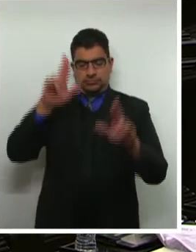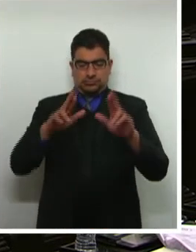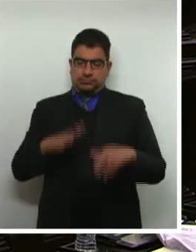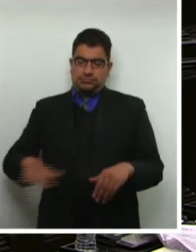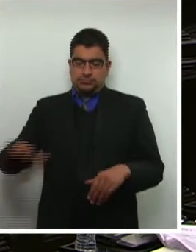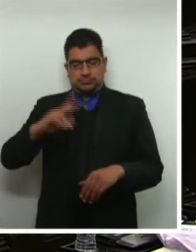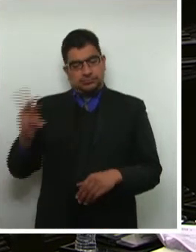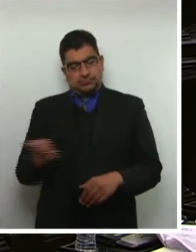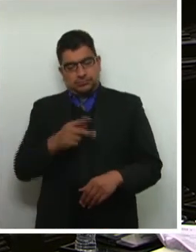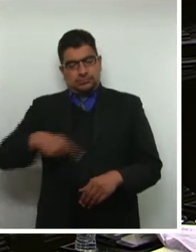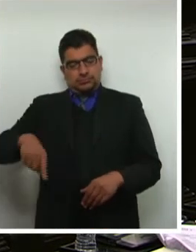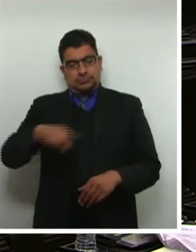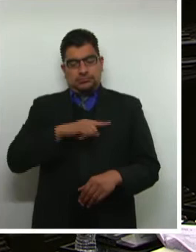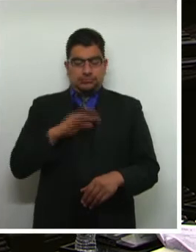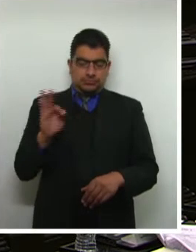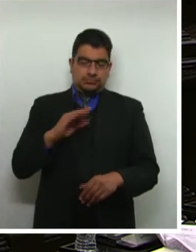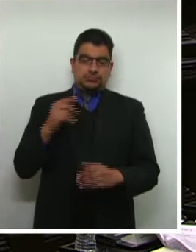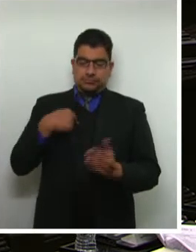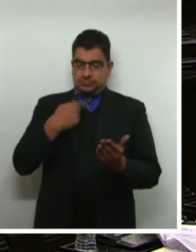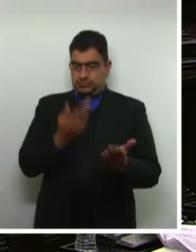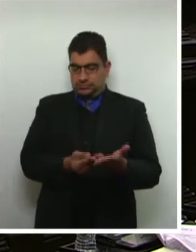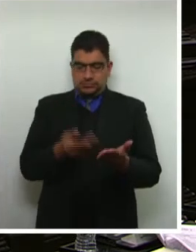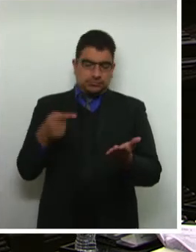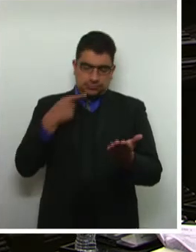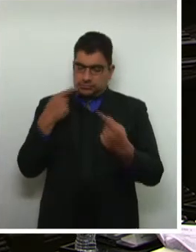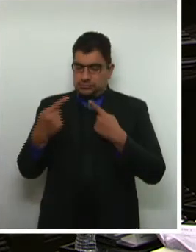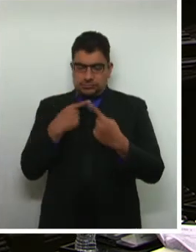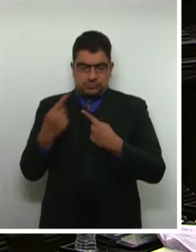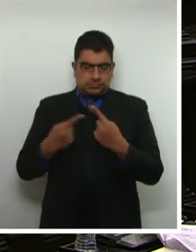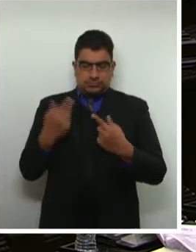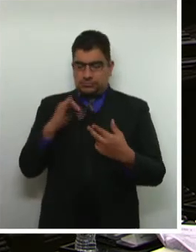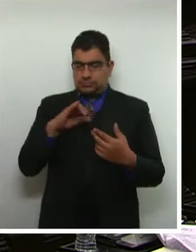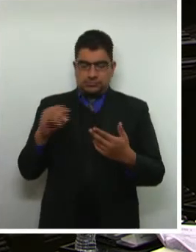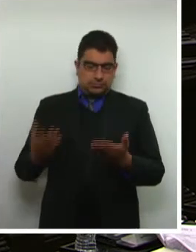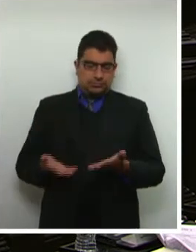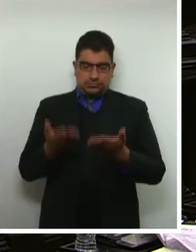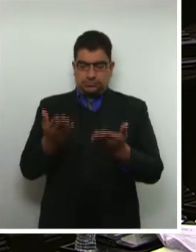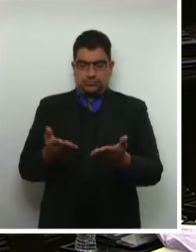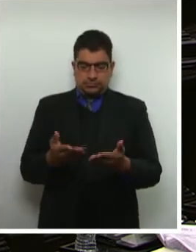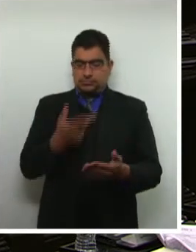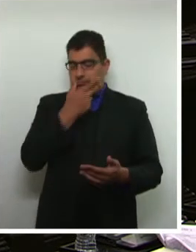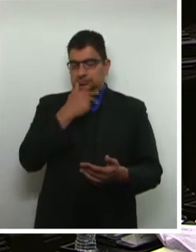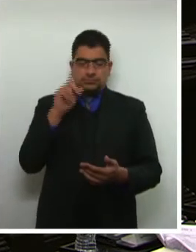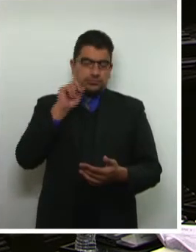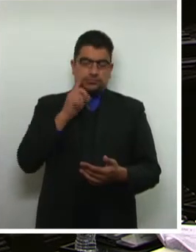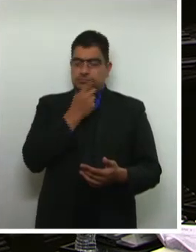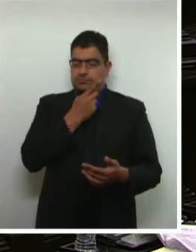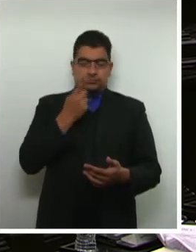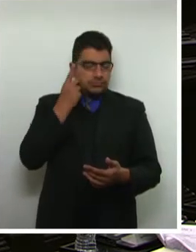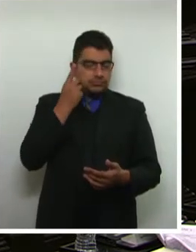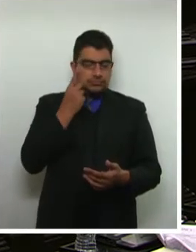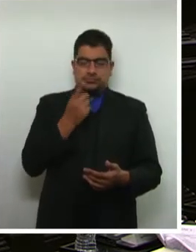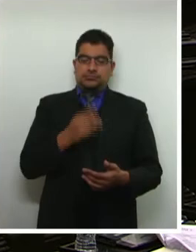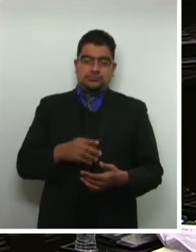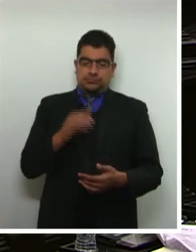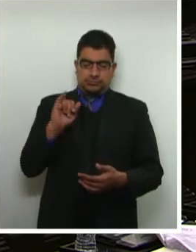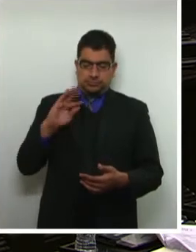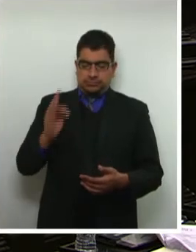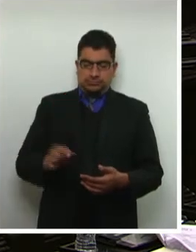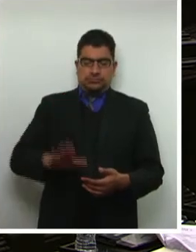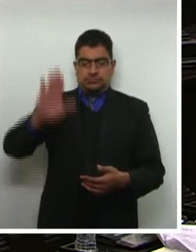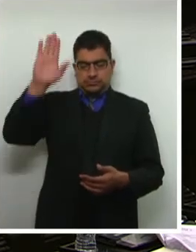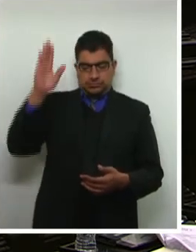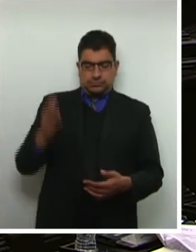se consulta a la Asamblea si se admite a discusión la reserva presentada. Las y los constituyentes que estén por la